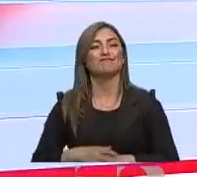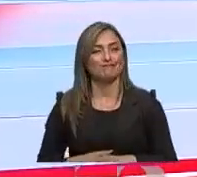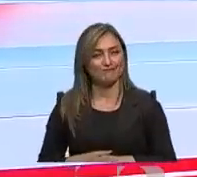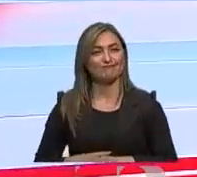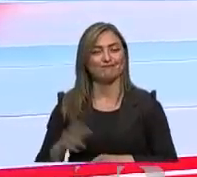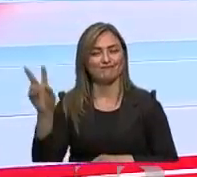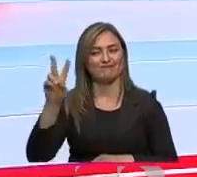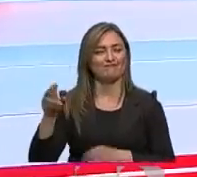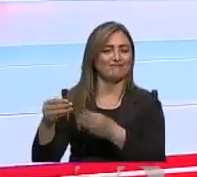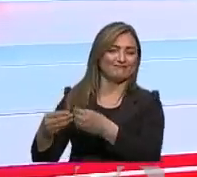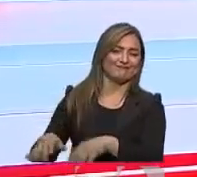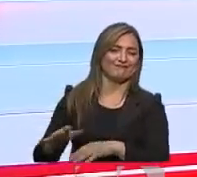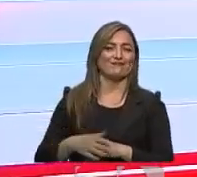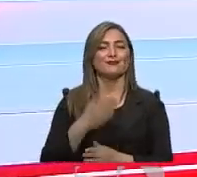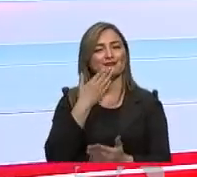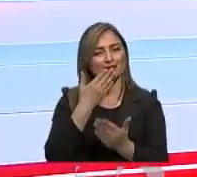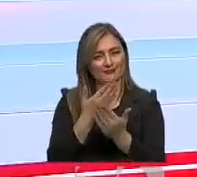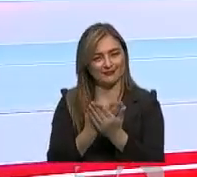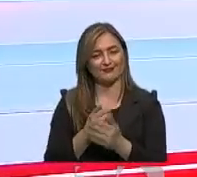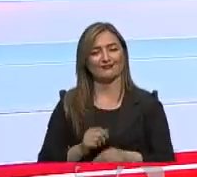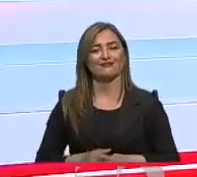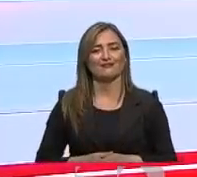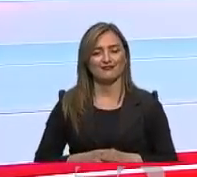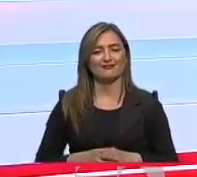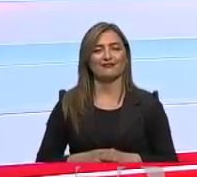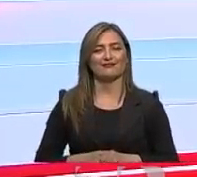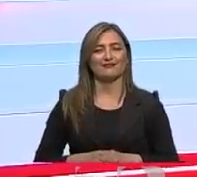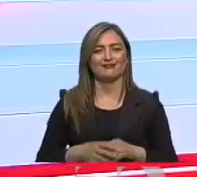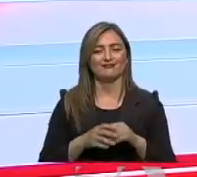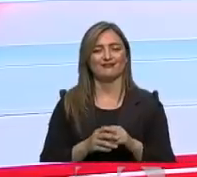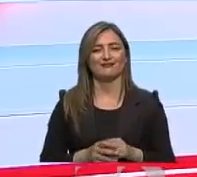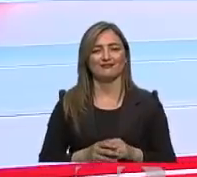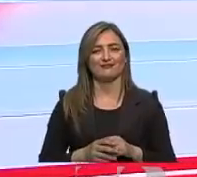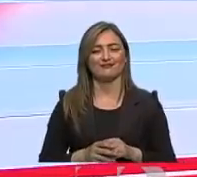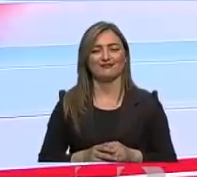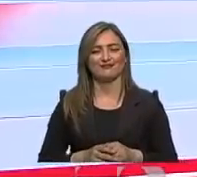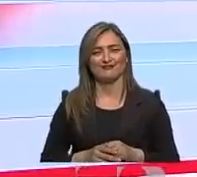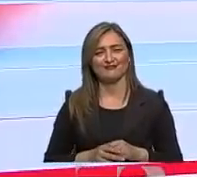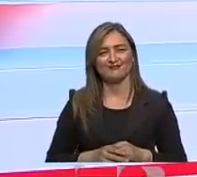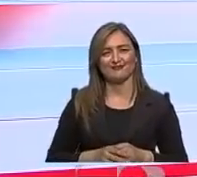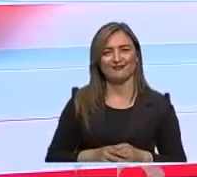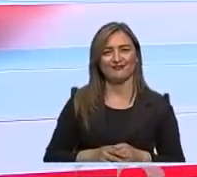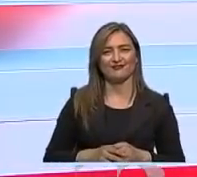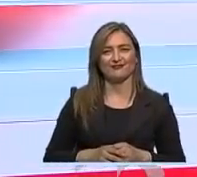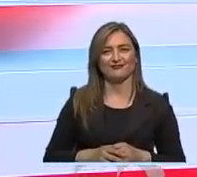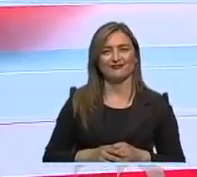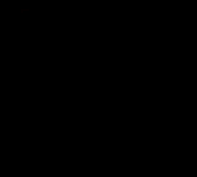ante Venezuela. Les agradezco por haber estado esta tarde junto a nosotros. Ya vienen corto.